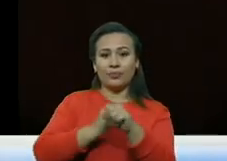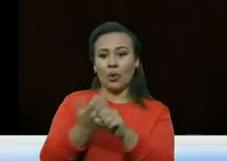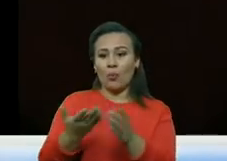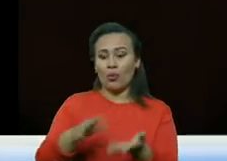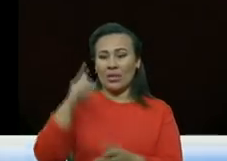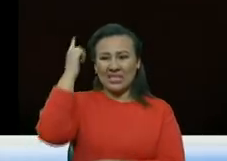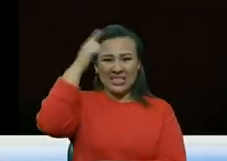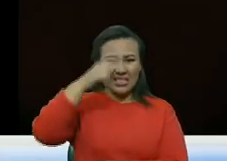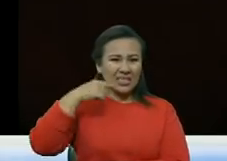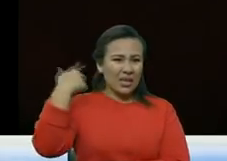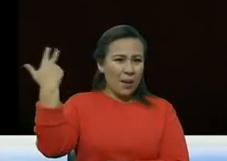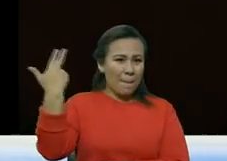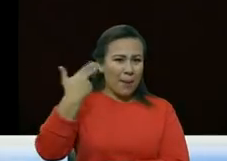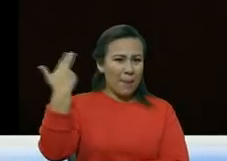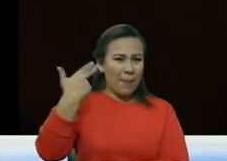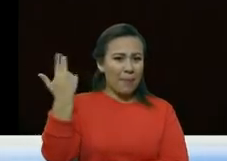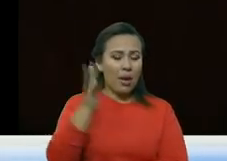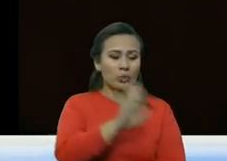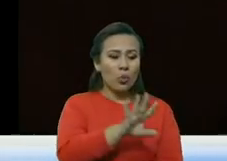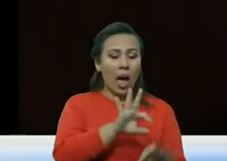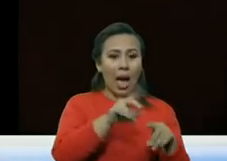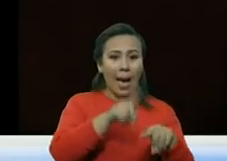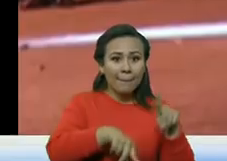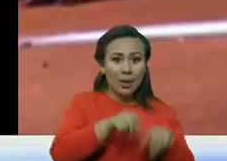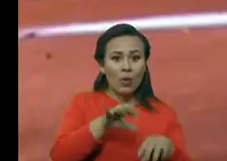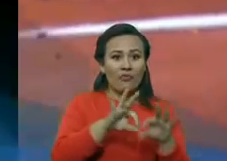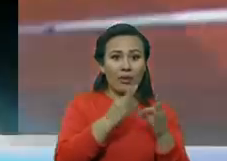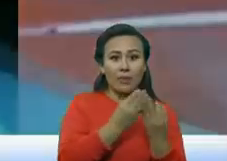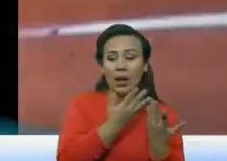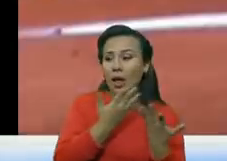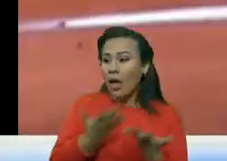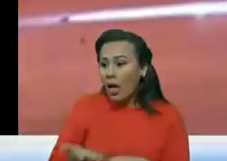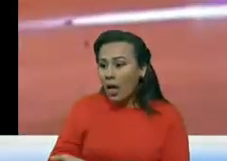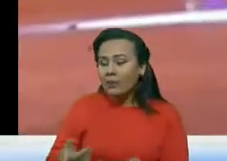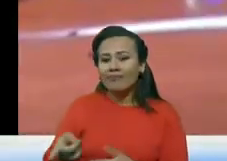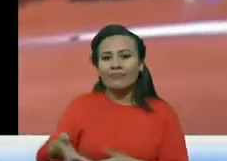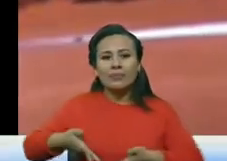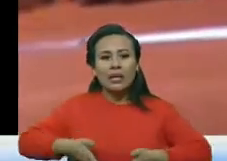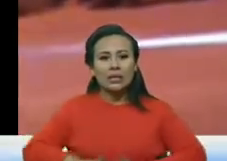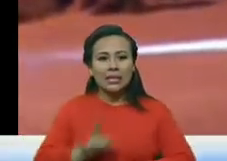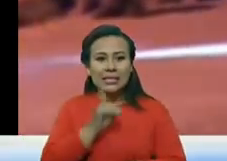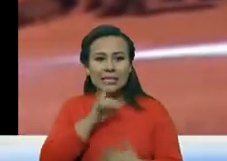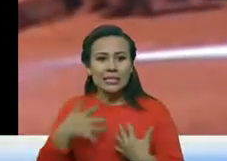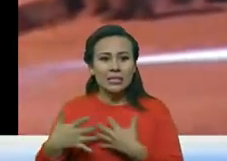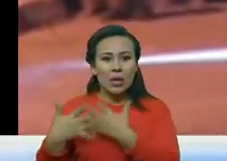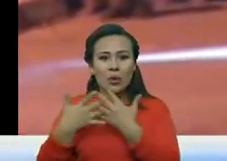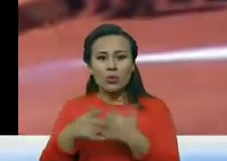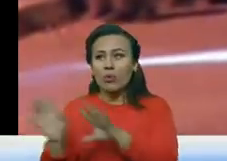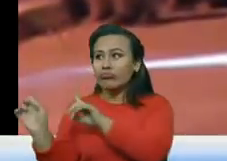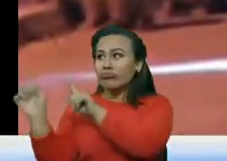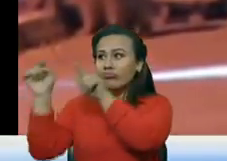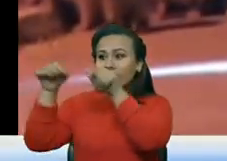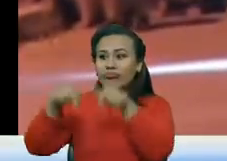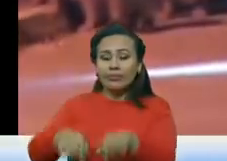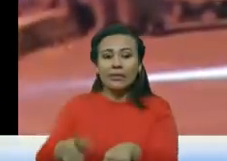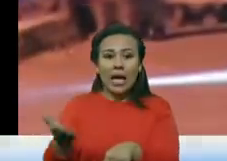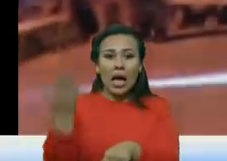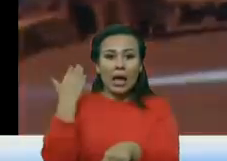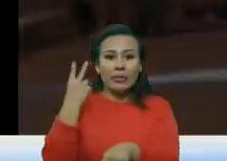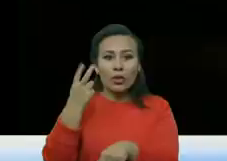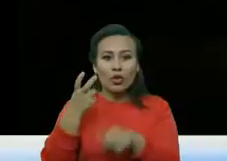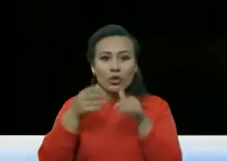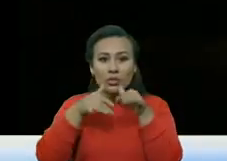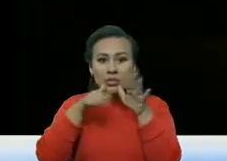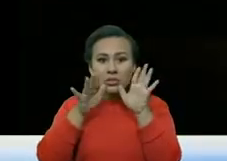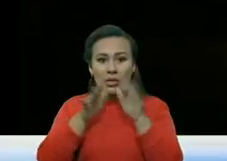cabeza frente a sus amigos y familiares. La víctima es de nacionalidad estadounidense y había arribado al país el pasado 12 de